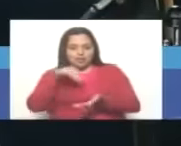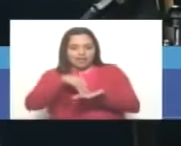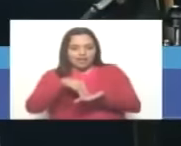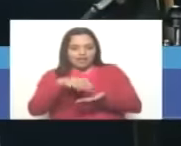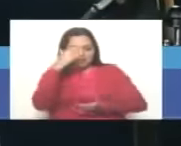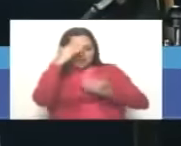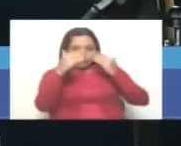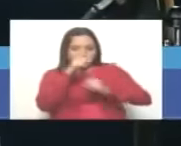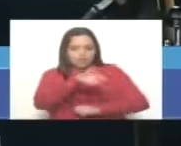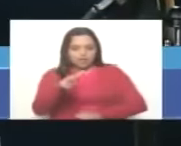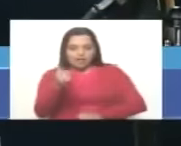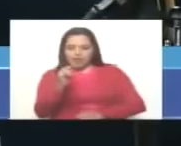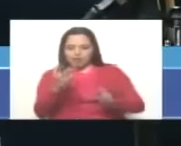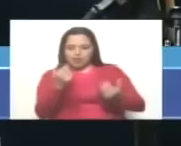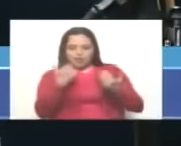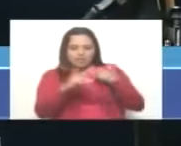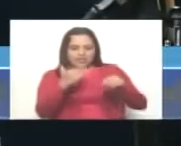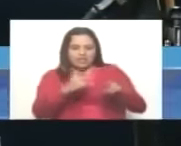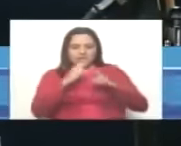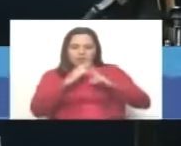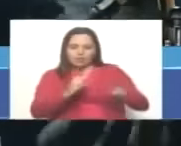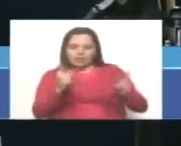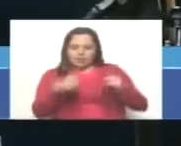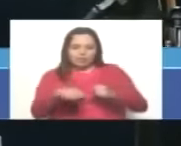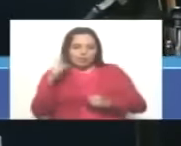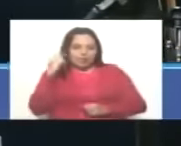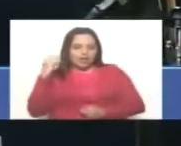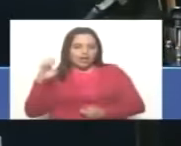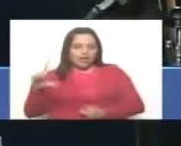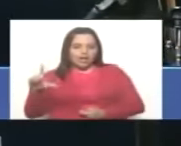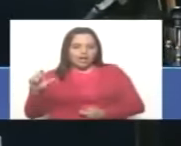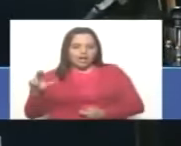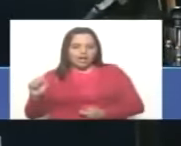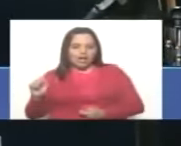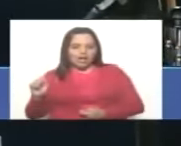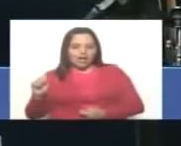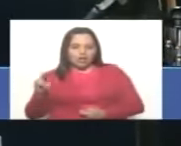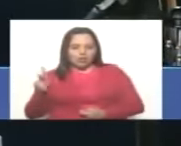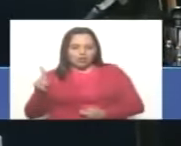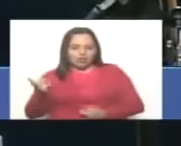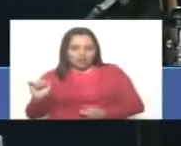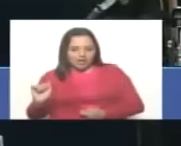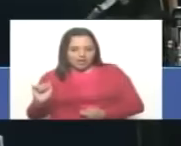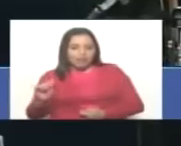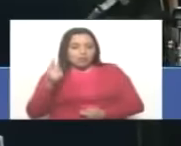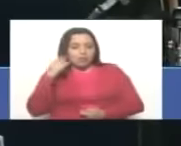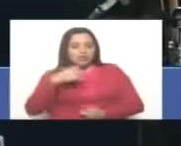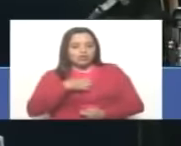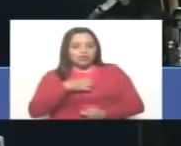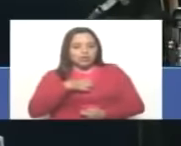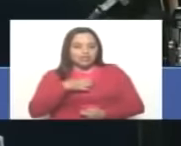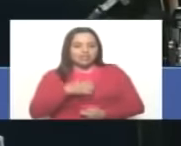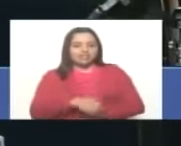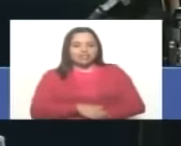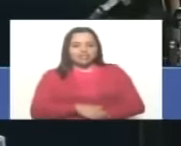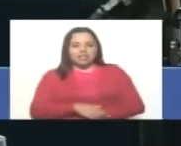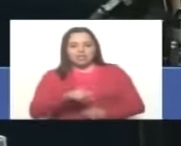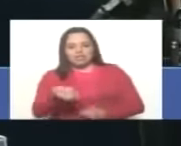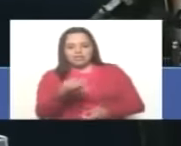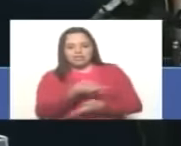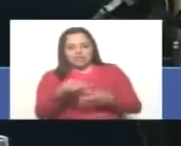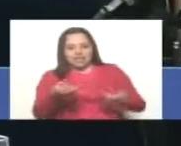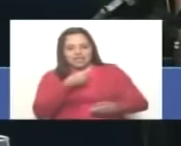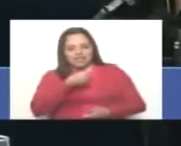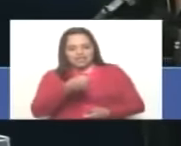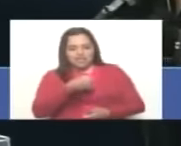llegado varios mensajes de allí. Responden por acá, se llama Claudia, si nos referimos a la sobrina de Améstica. Tremenda entrevista, dicen saludos y buenas